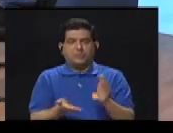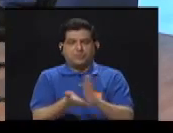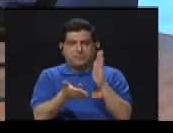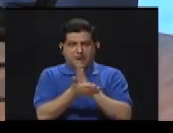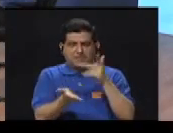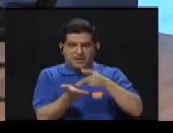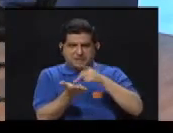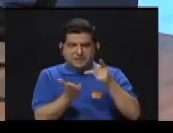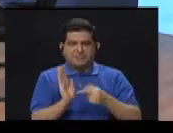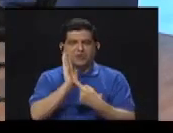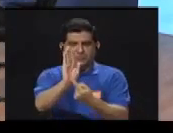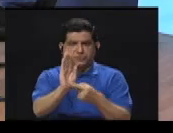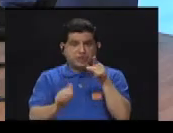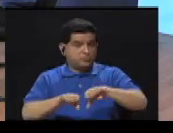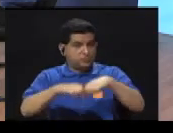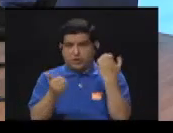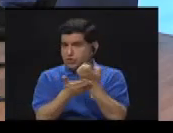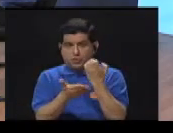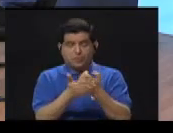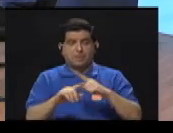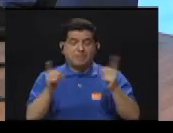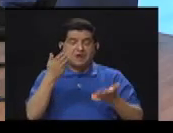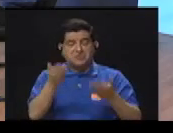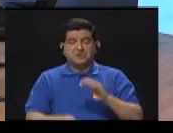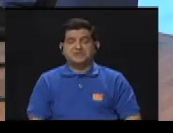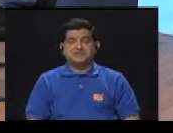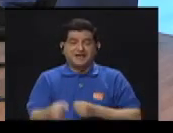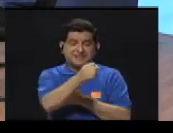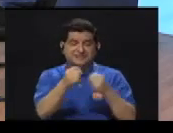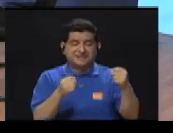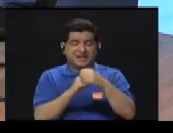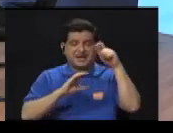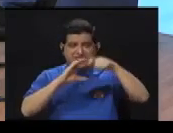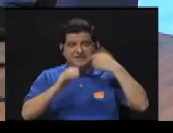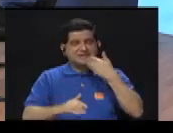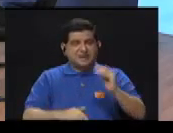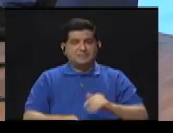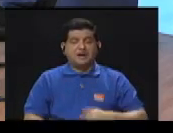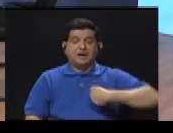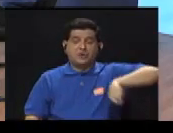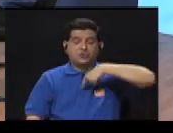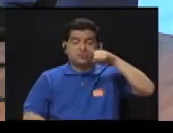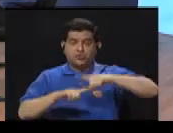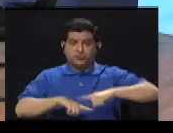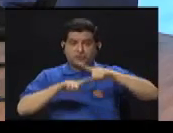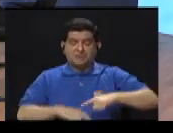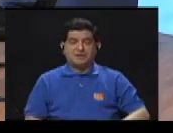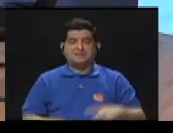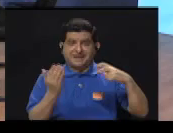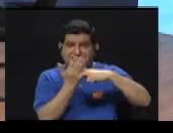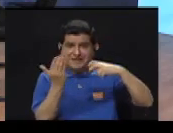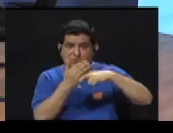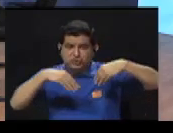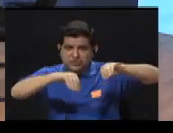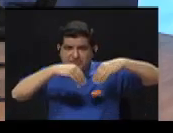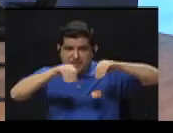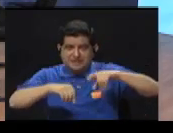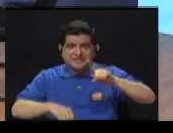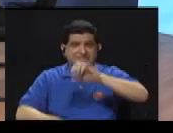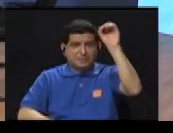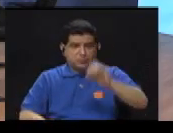presentación de todas las facturas. Claro. Usted no quebró, aunque en taquilla le fuera mal. Claro. Que es lo que pasa acá. Nosotros dependemos de la taquilla